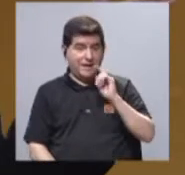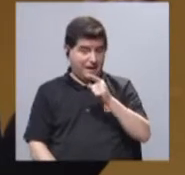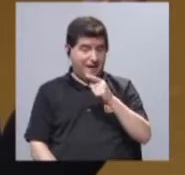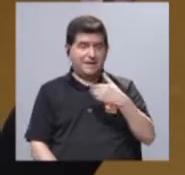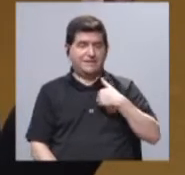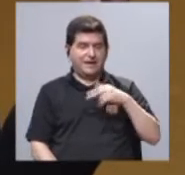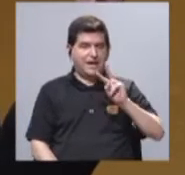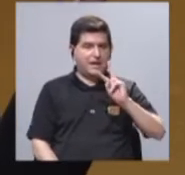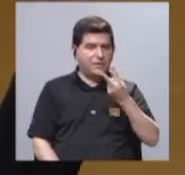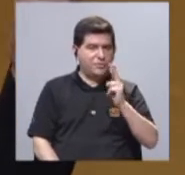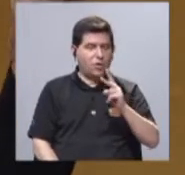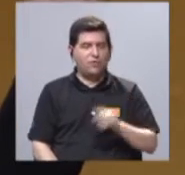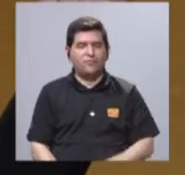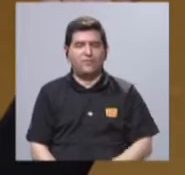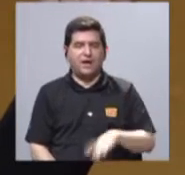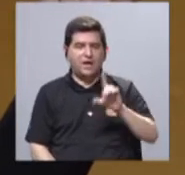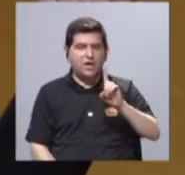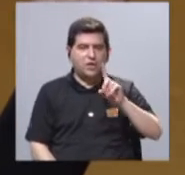don salvador